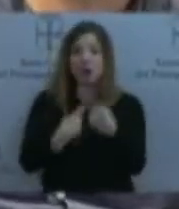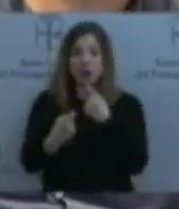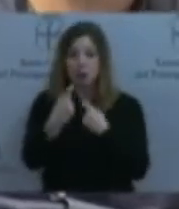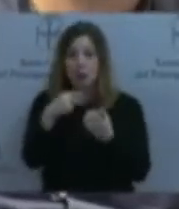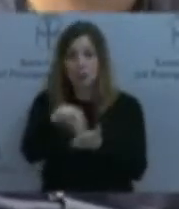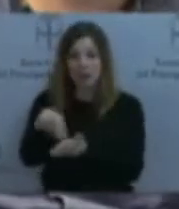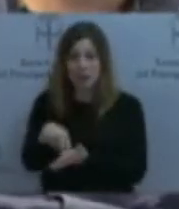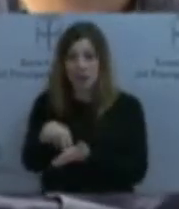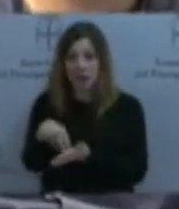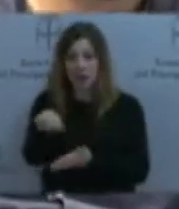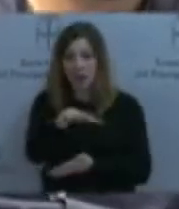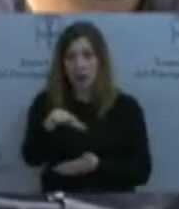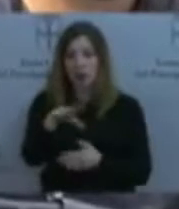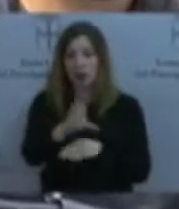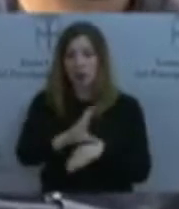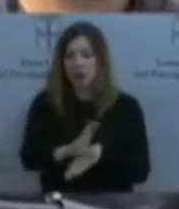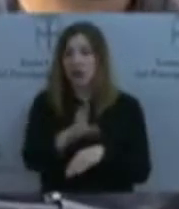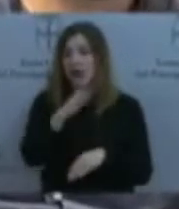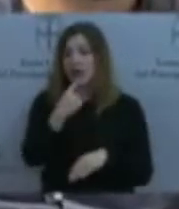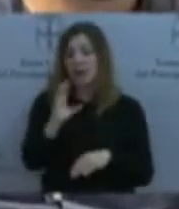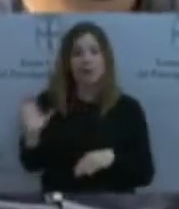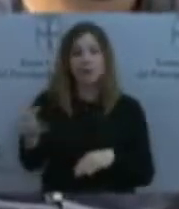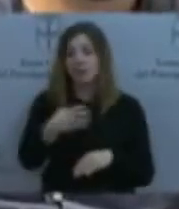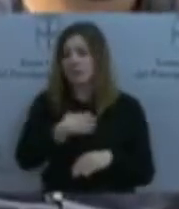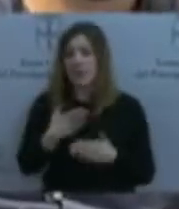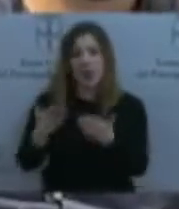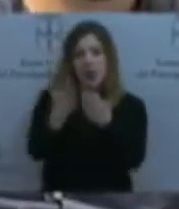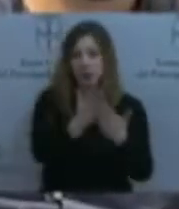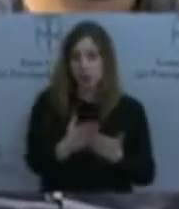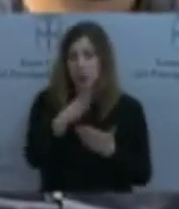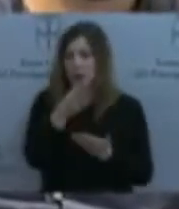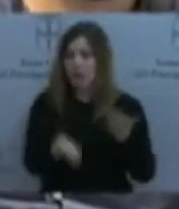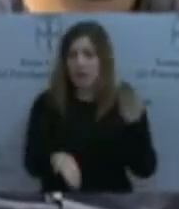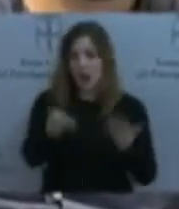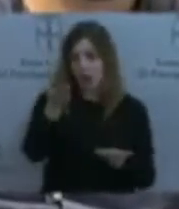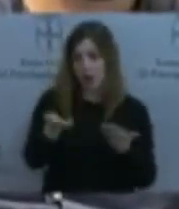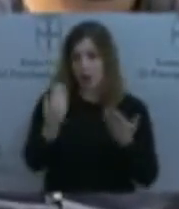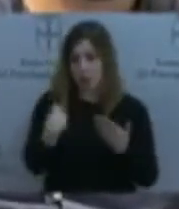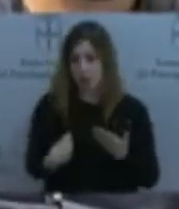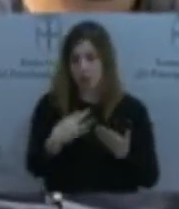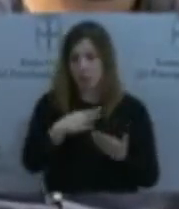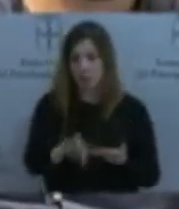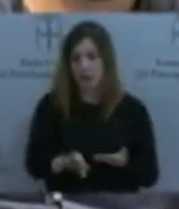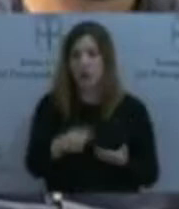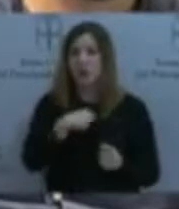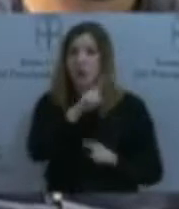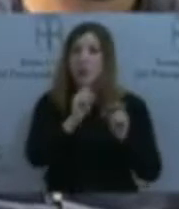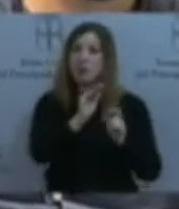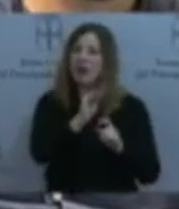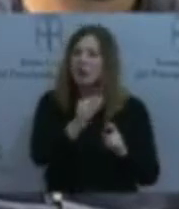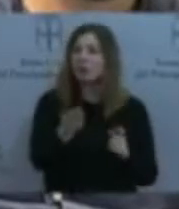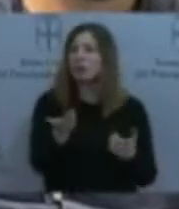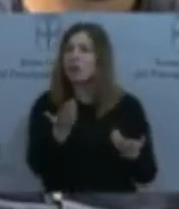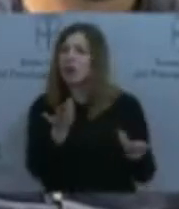así el correcto estudio para poder hacer una valoración del mismo. Le pregunto con cierta sorna de dónde piensan sacar la caliza de la zona